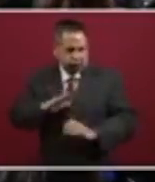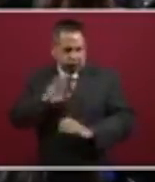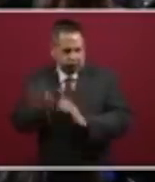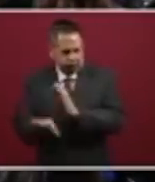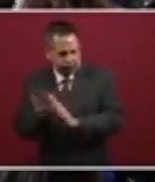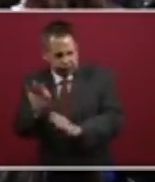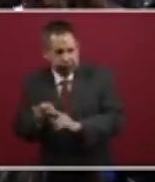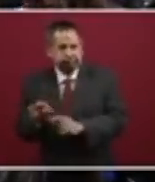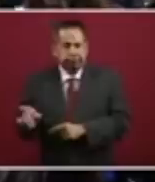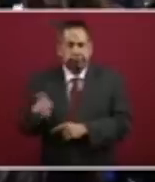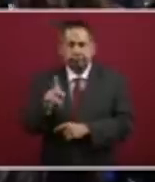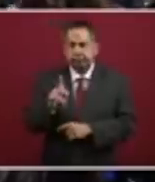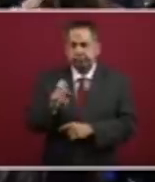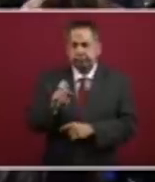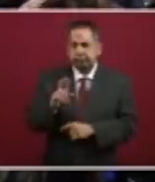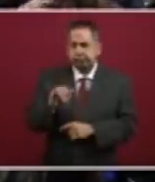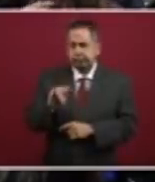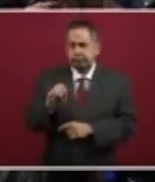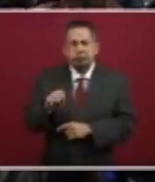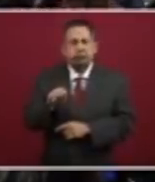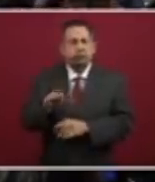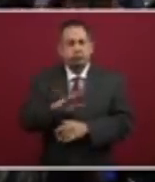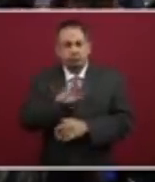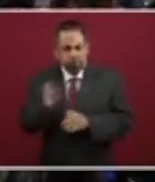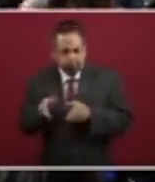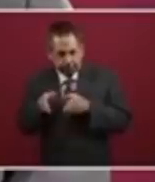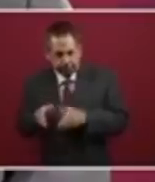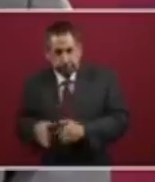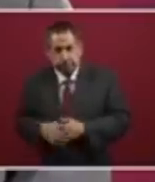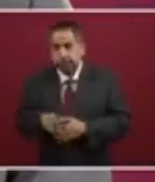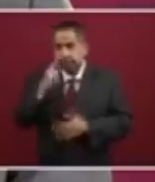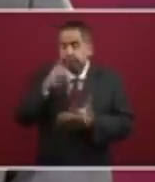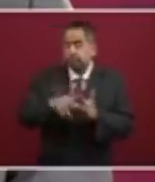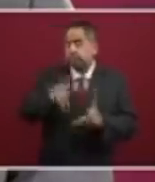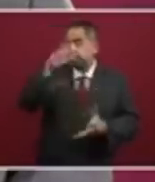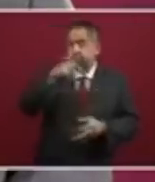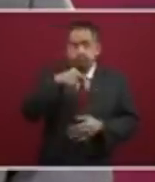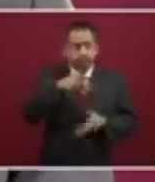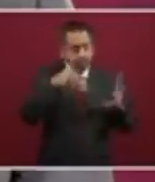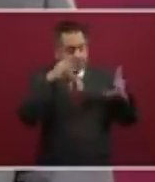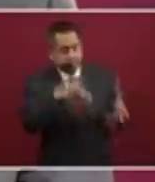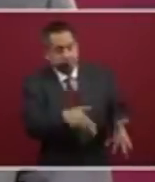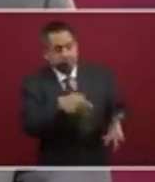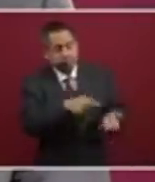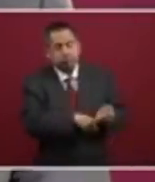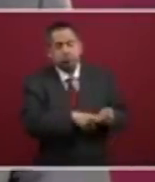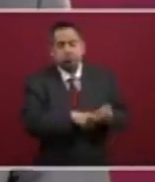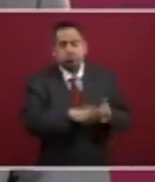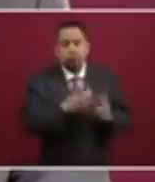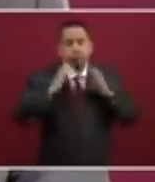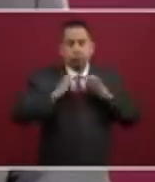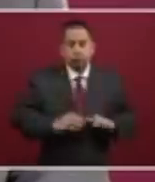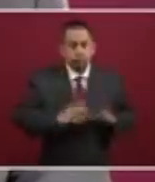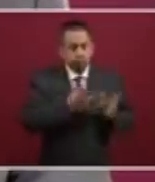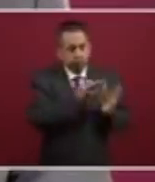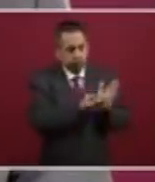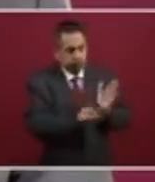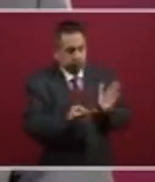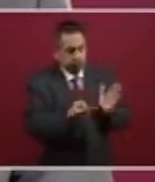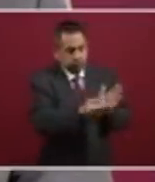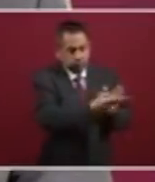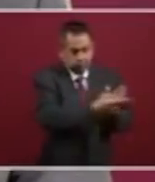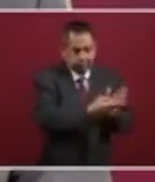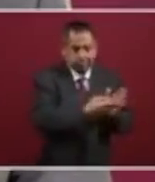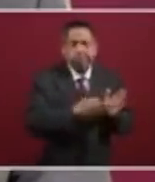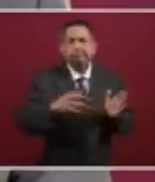mayor parte de los cuerpos que se han encontrado han sido osamentas que tienen condiciones para poder contar